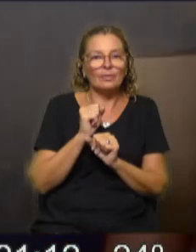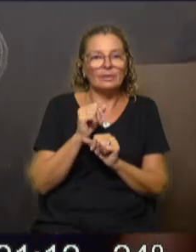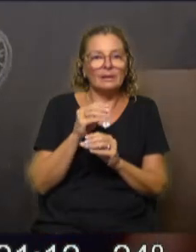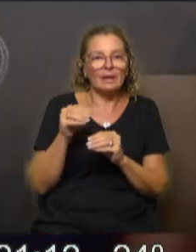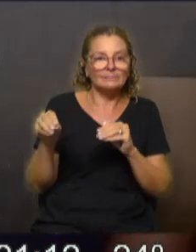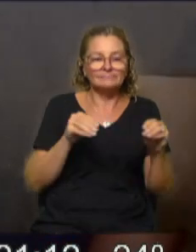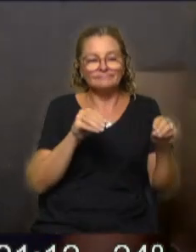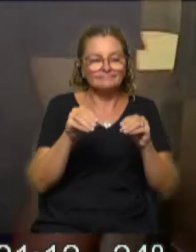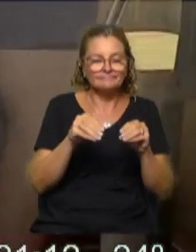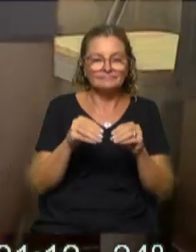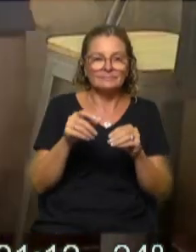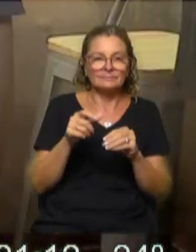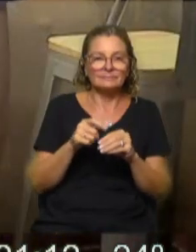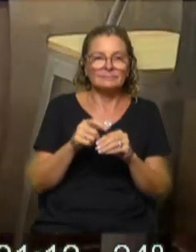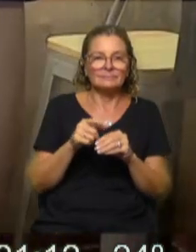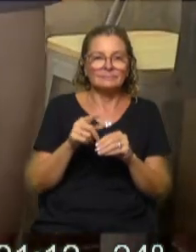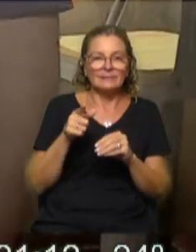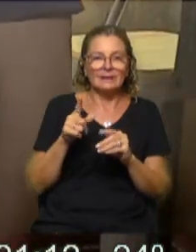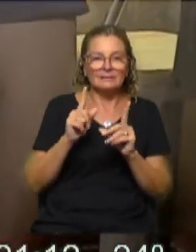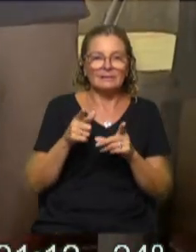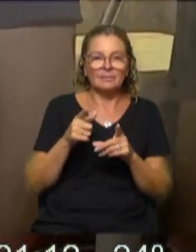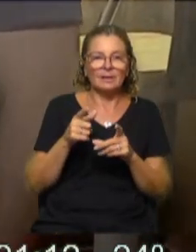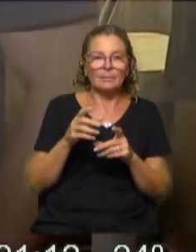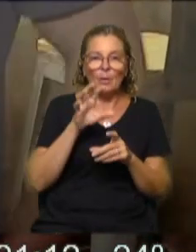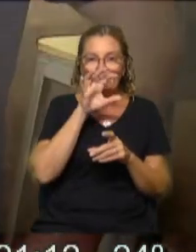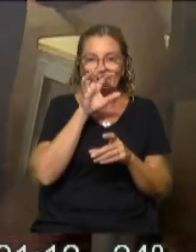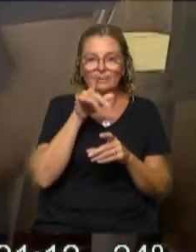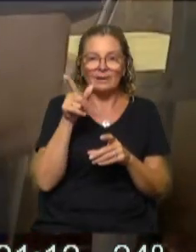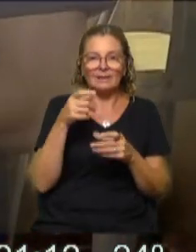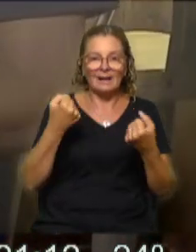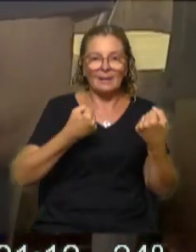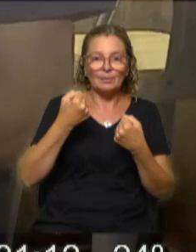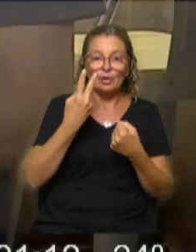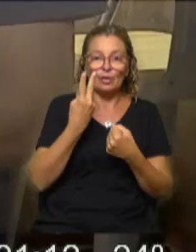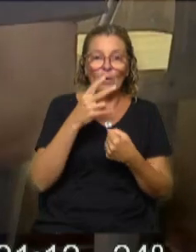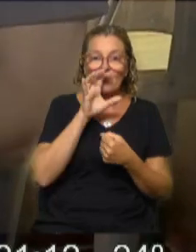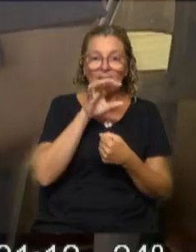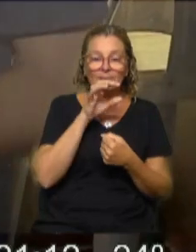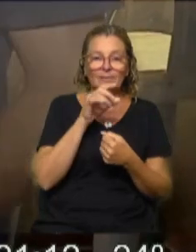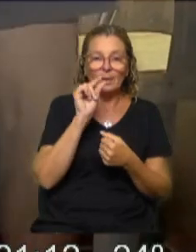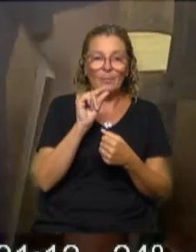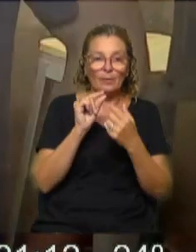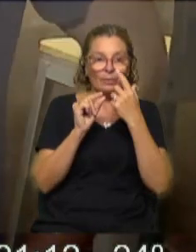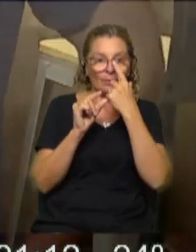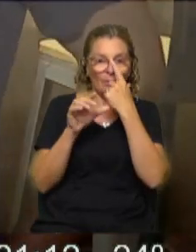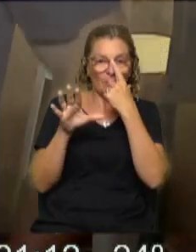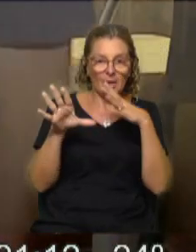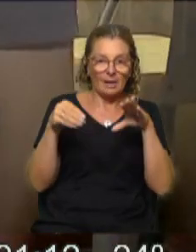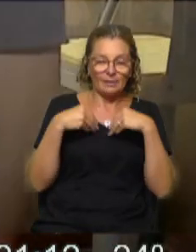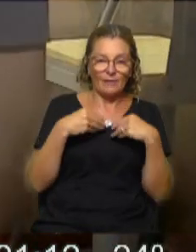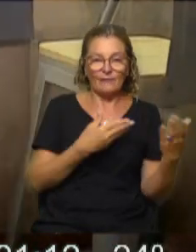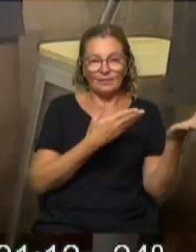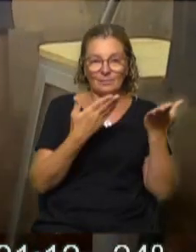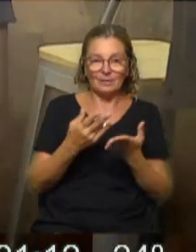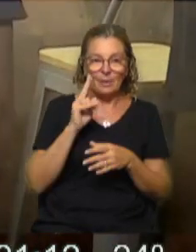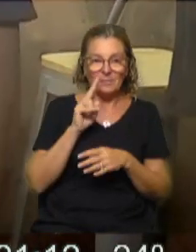destinar a la gente de animales. Él es también muy perrero, ahí en la camioneta nomás tiene dos perros que hace poquito adoptó. Bienvenido, Fede, a